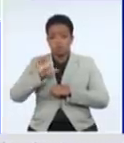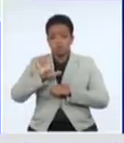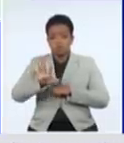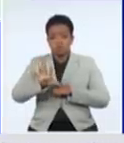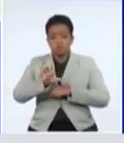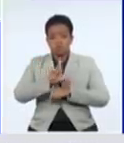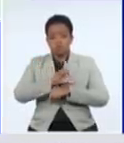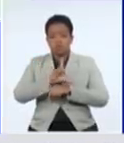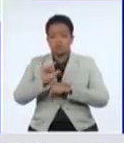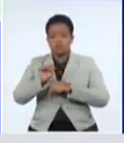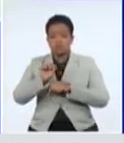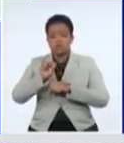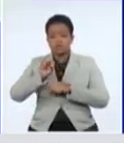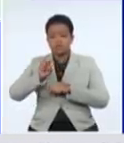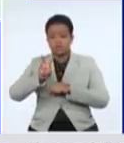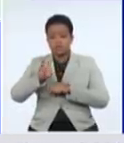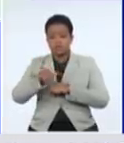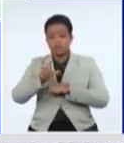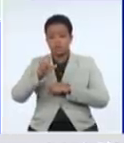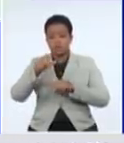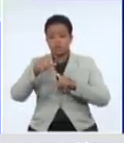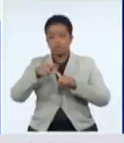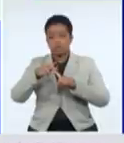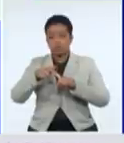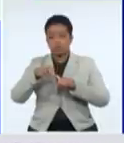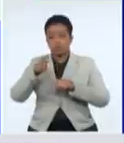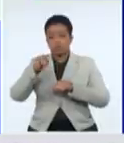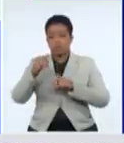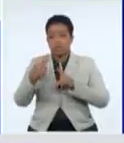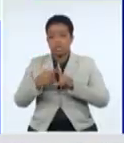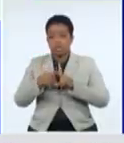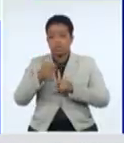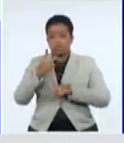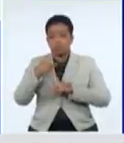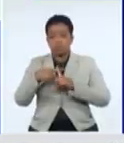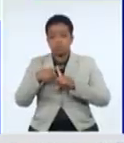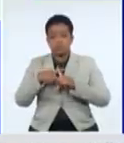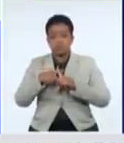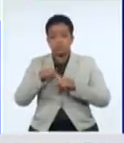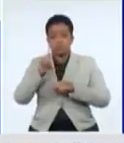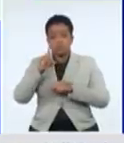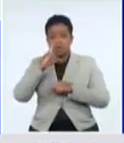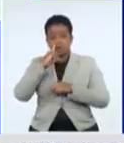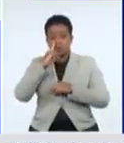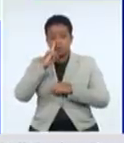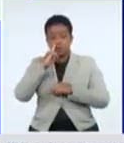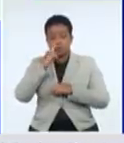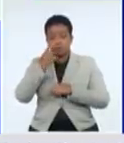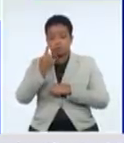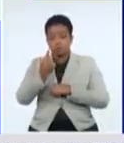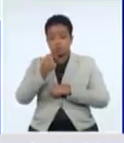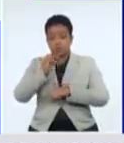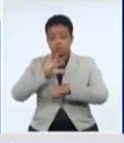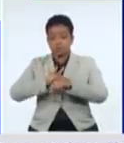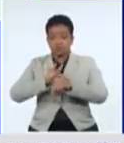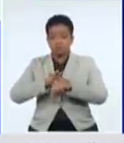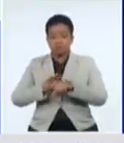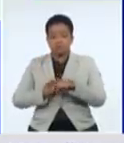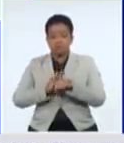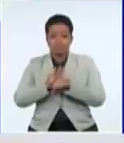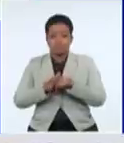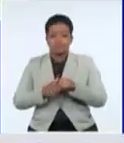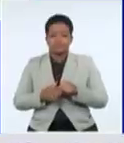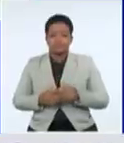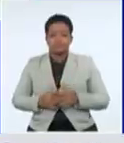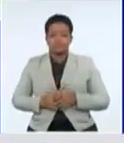al igual que Cueto, Mayarí reporta 2 casos positivos y Urbano Honoris solo un enfermo de